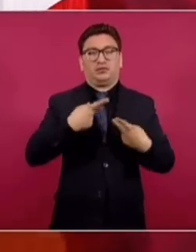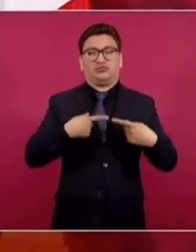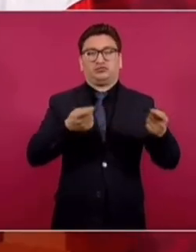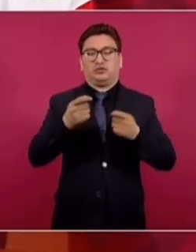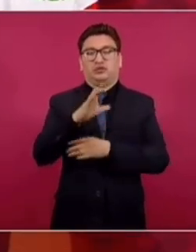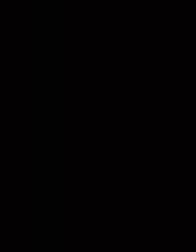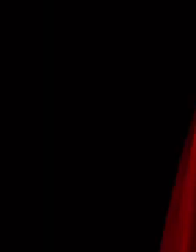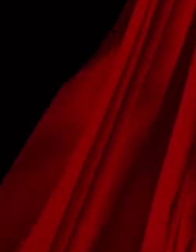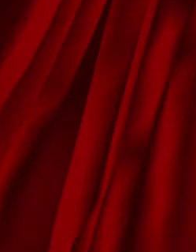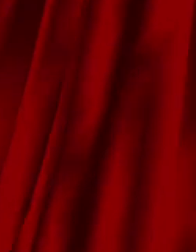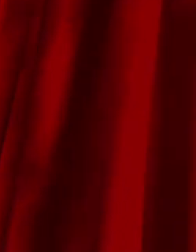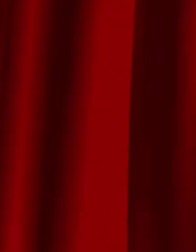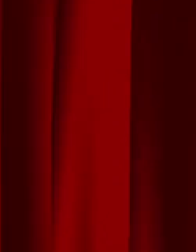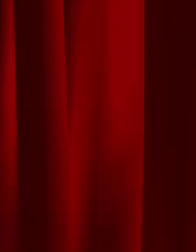Carmen Aristegui. ¡Gracias! ¡Gracias! ¡Gracias! ¡Gracias! ¡Gracias!